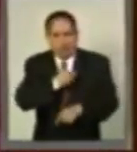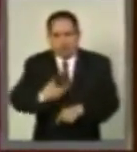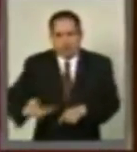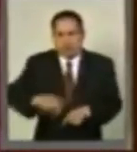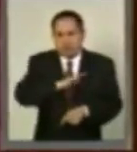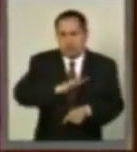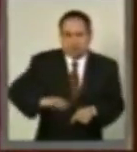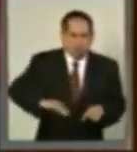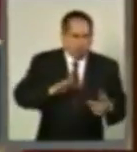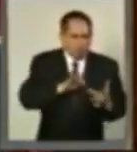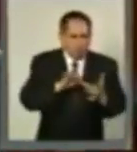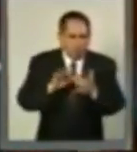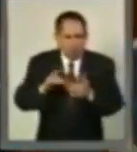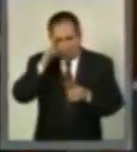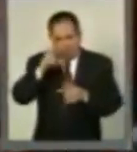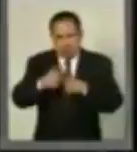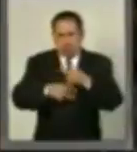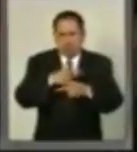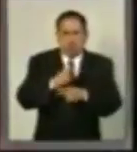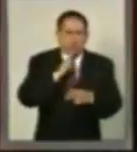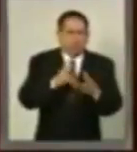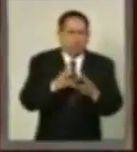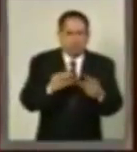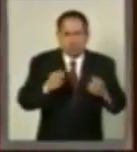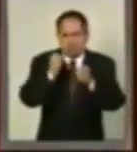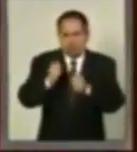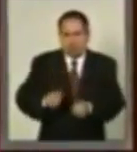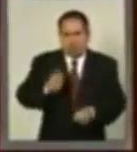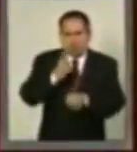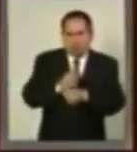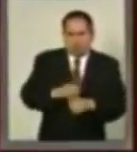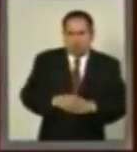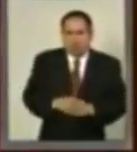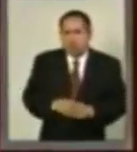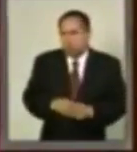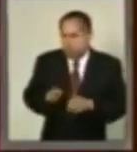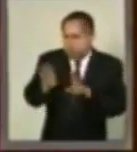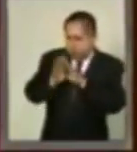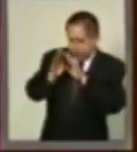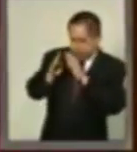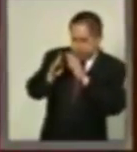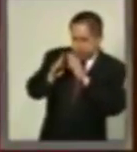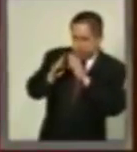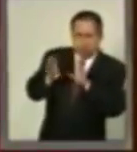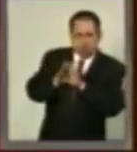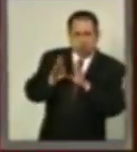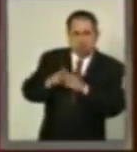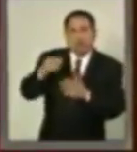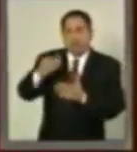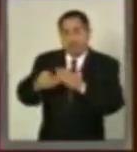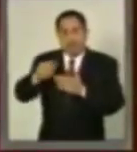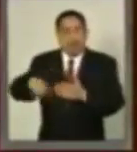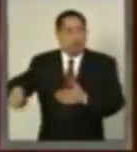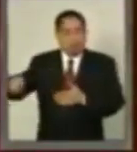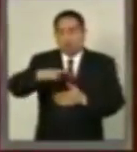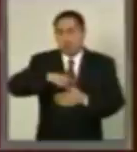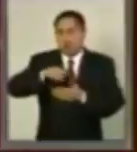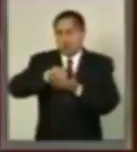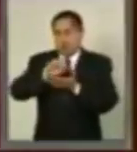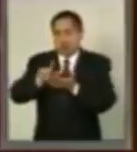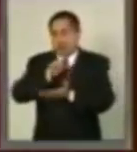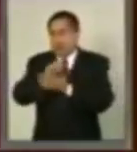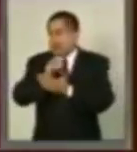municipales para resolver los problemas de seguridad. A pesar de que nosotros tenemos pendientes legislativos en la